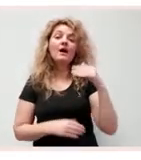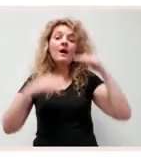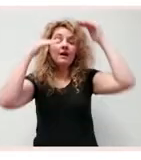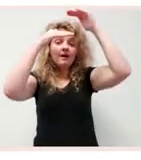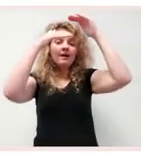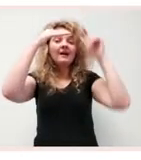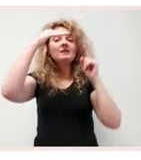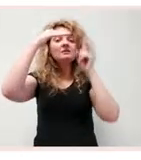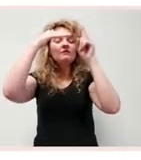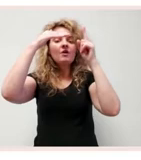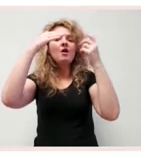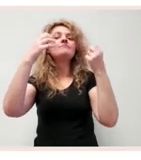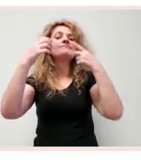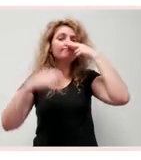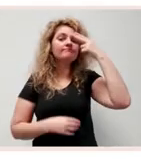Normalmente utilizan unhas fórmulas